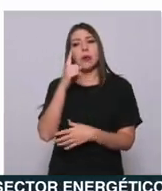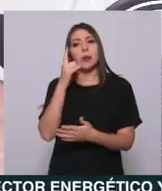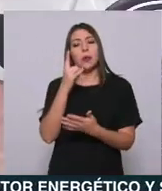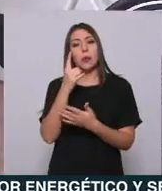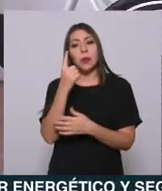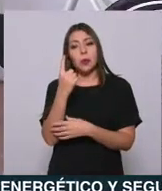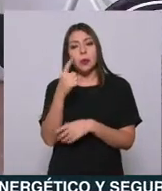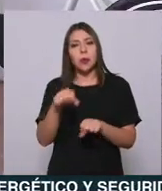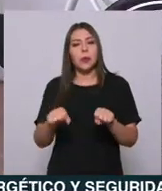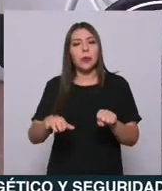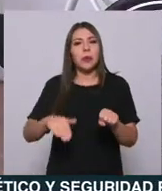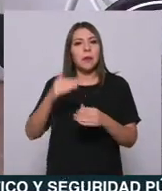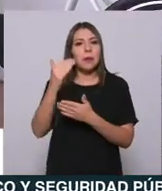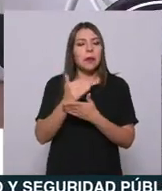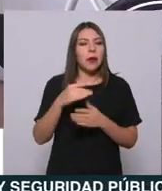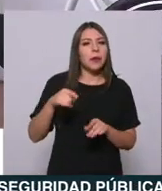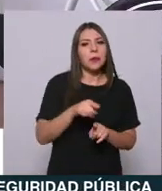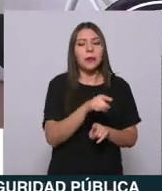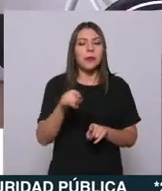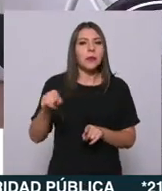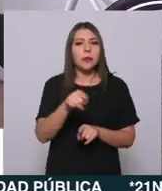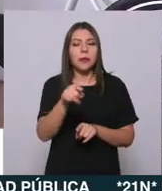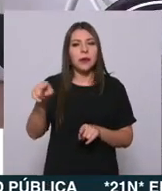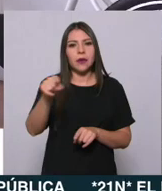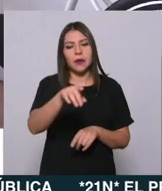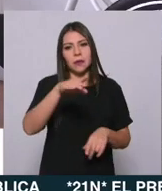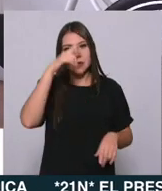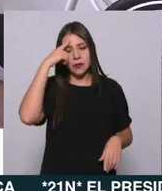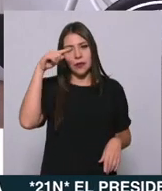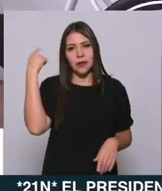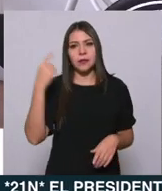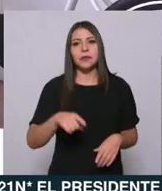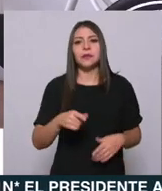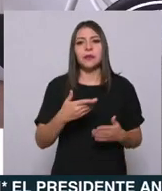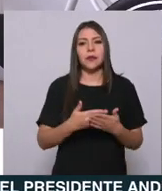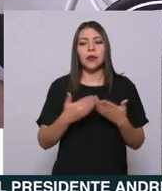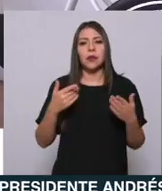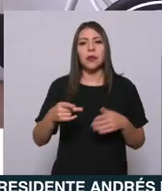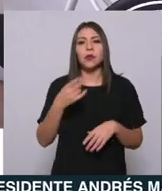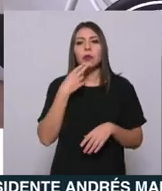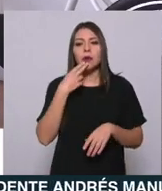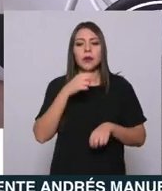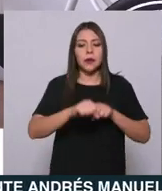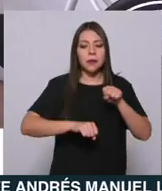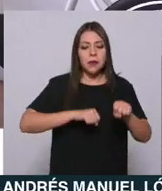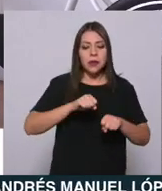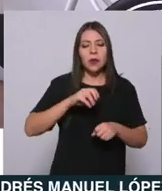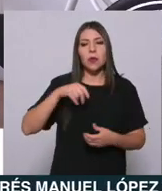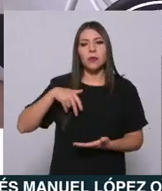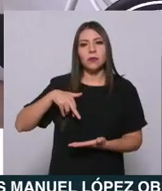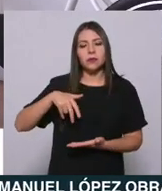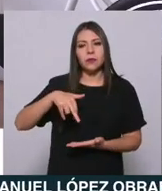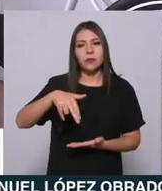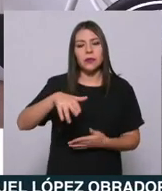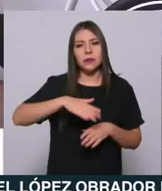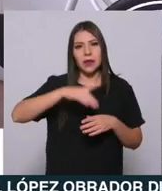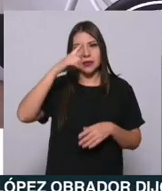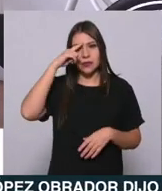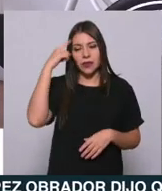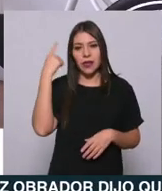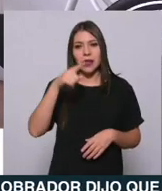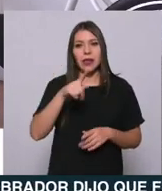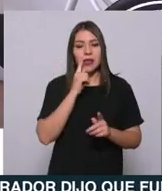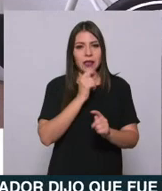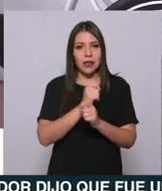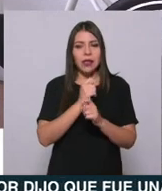La movilidad activa, o sea, los traslados a pie y en bicicleta, hoy en día son importantes no solo para el transporte, sino para el